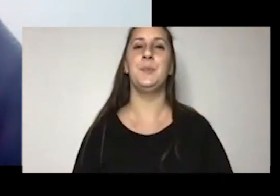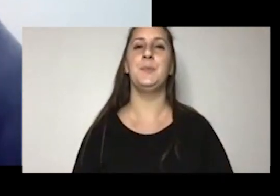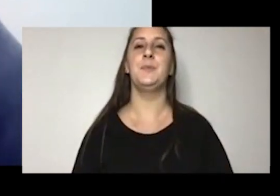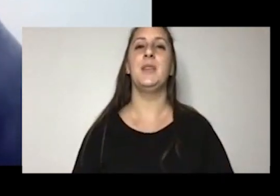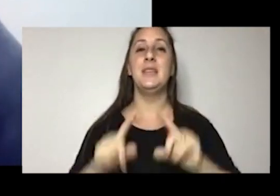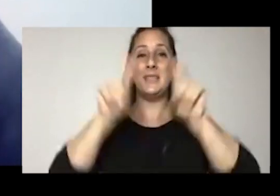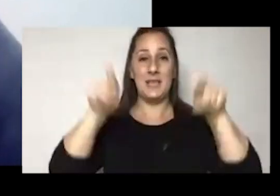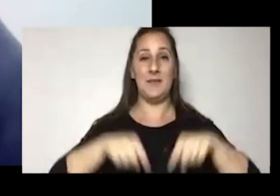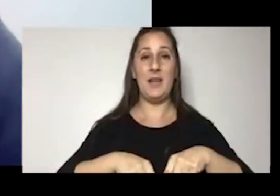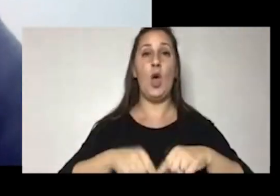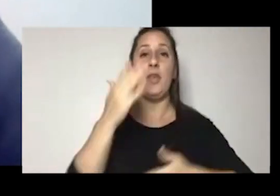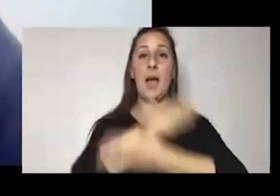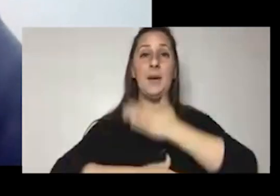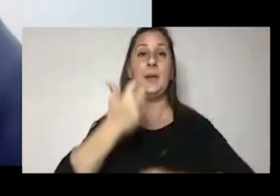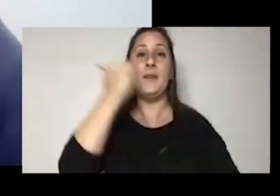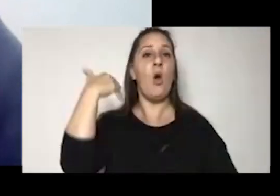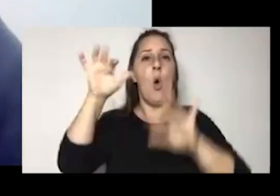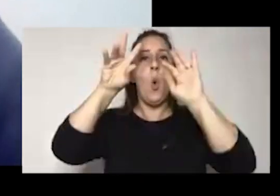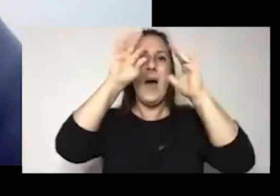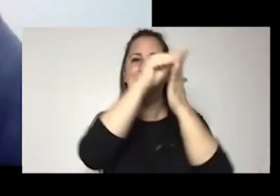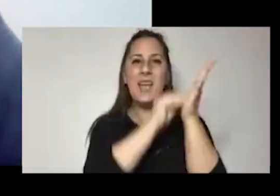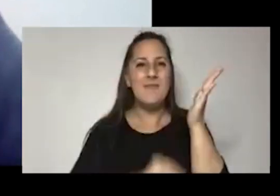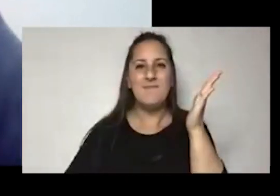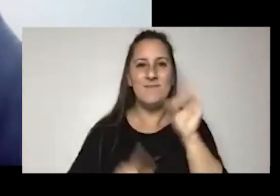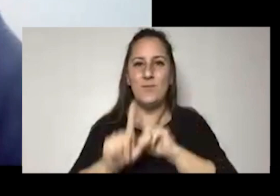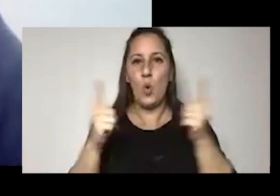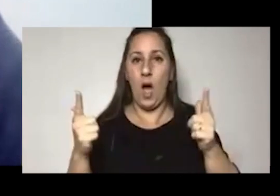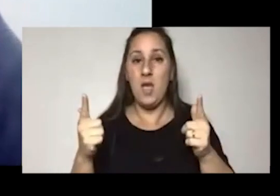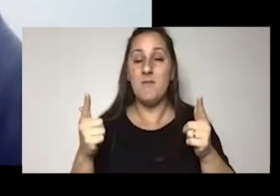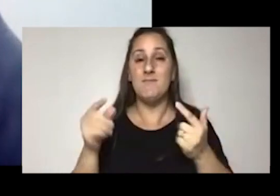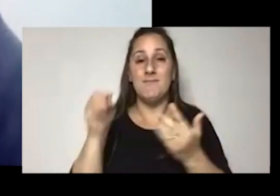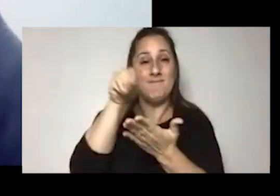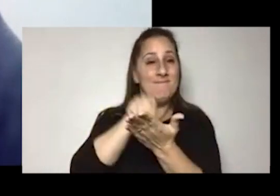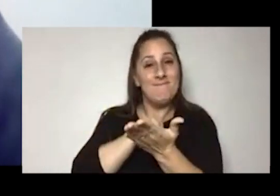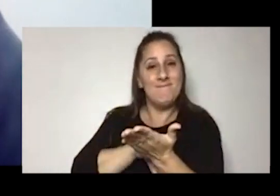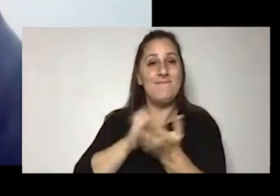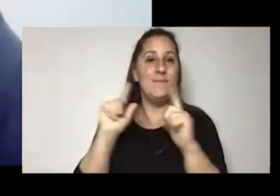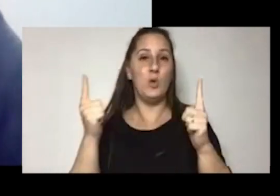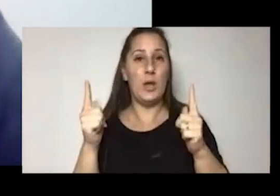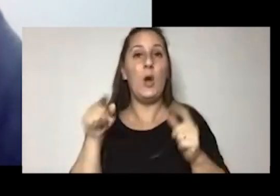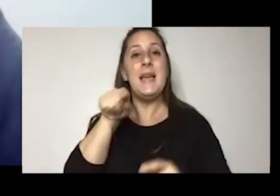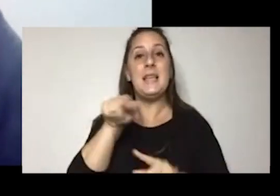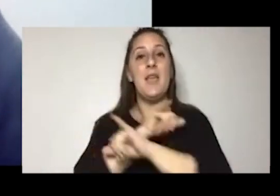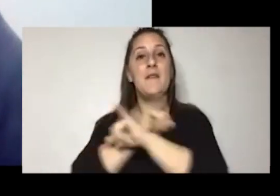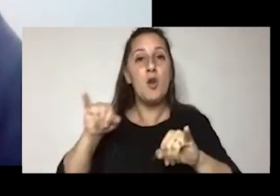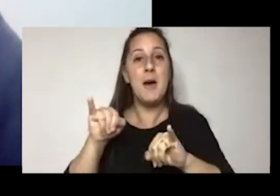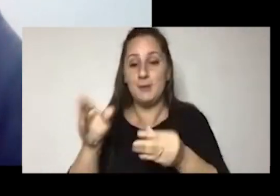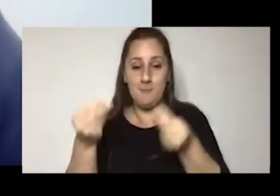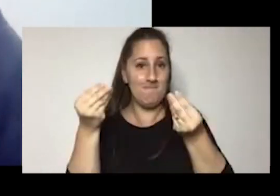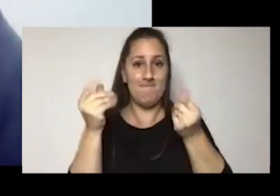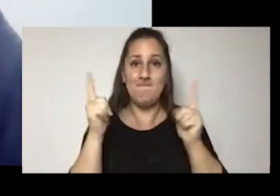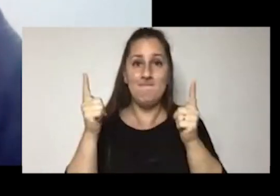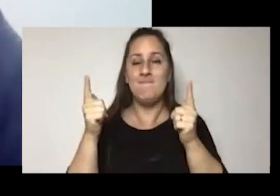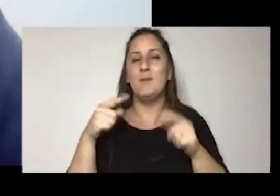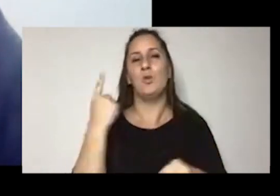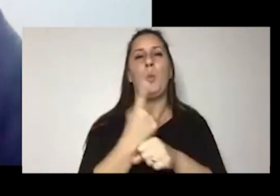no tenemos base de datos, por lo cual hoy en día no tener justamente esa información disponible no permite que la persona tenga